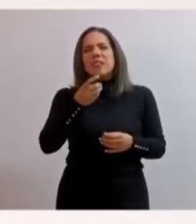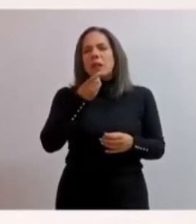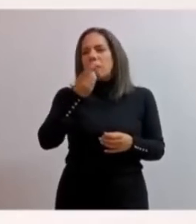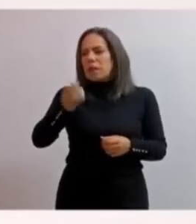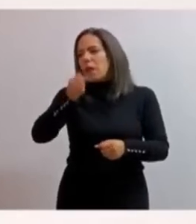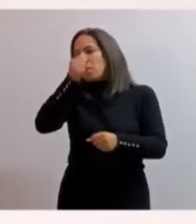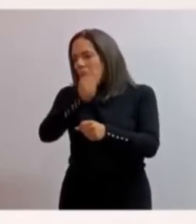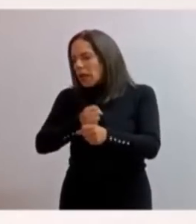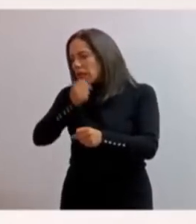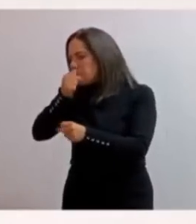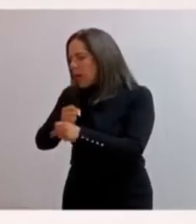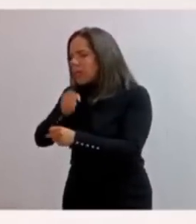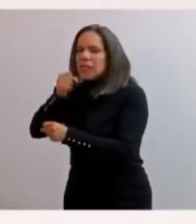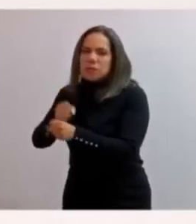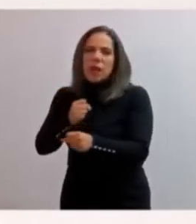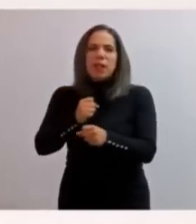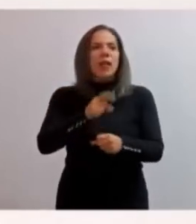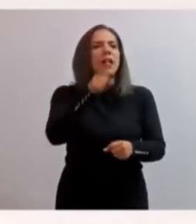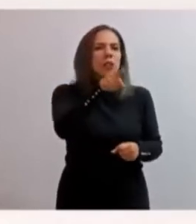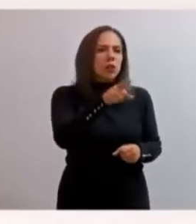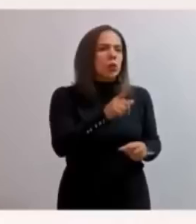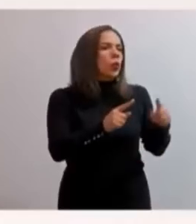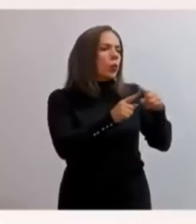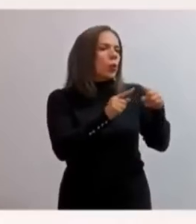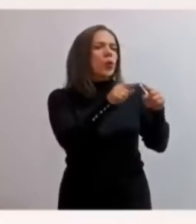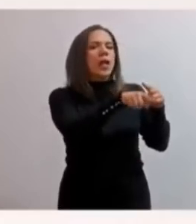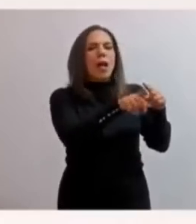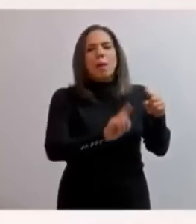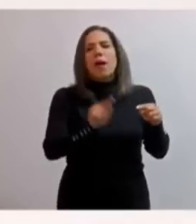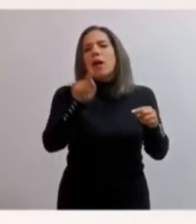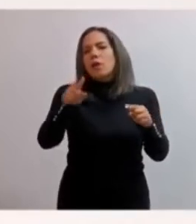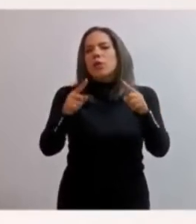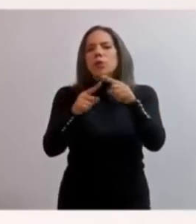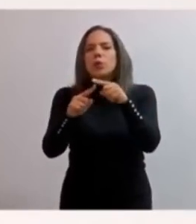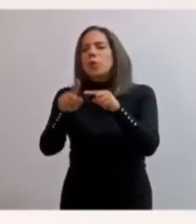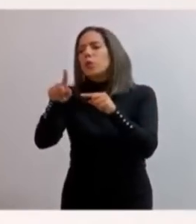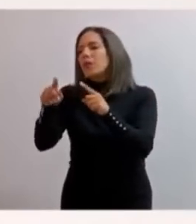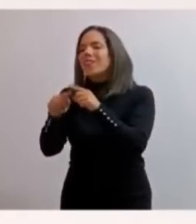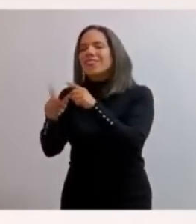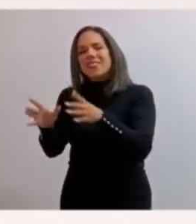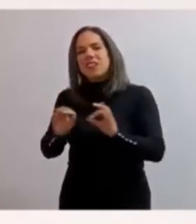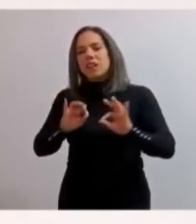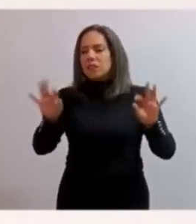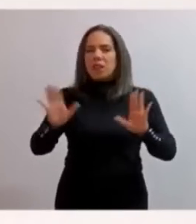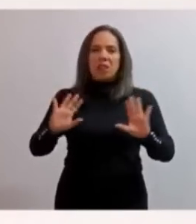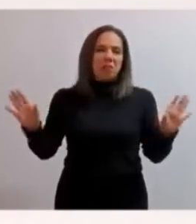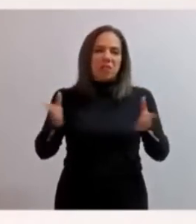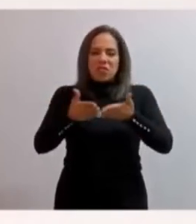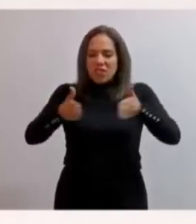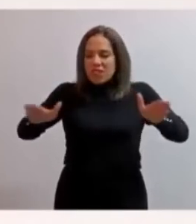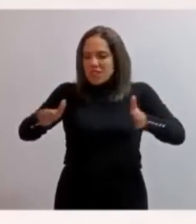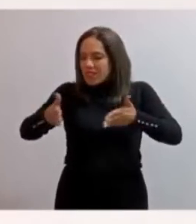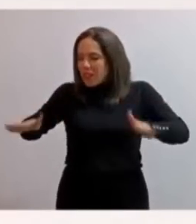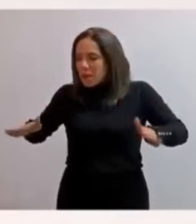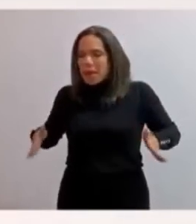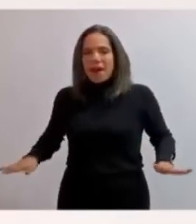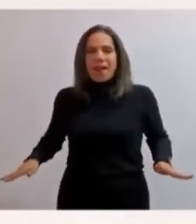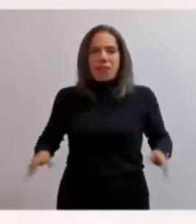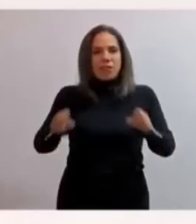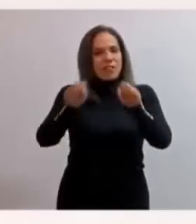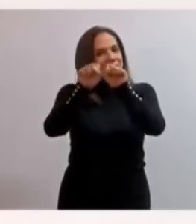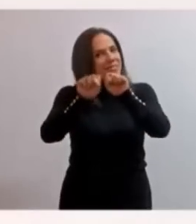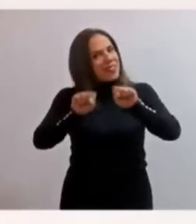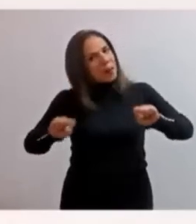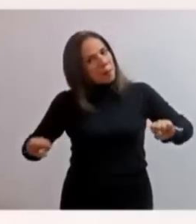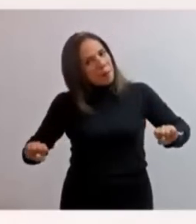divide el trabajo y se asigna a cada uno de los compañeros integrantes del colectivo ciertas tareas y las cumplen